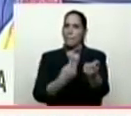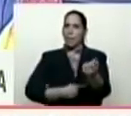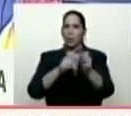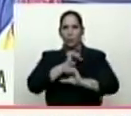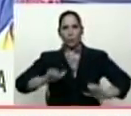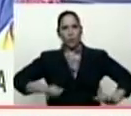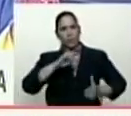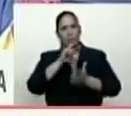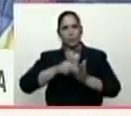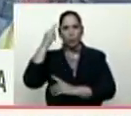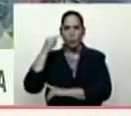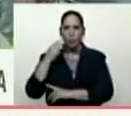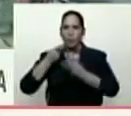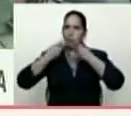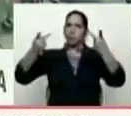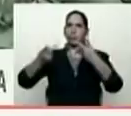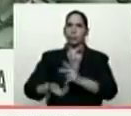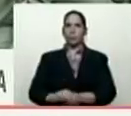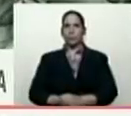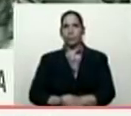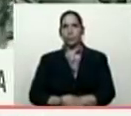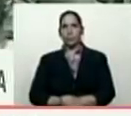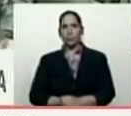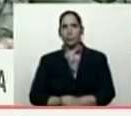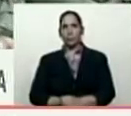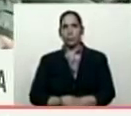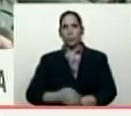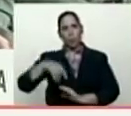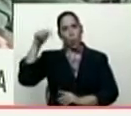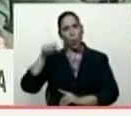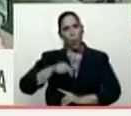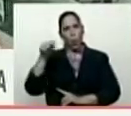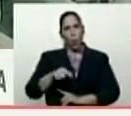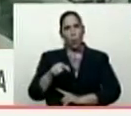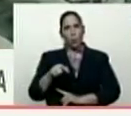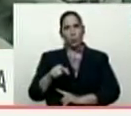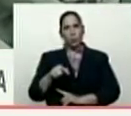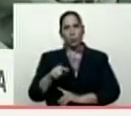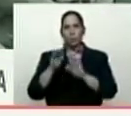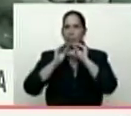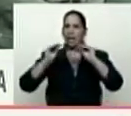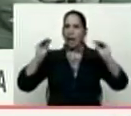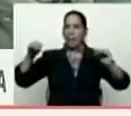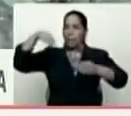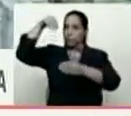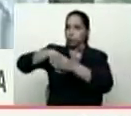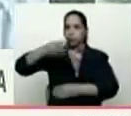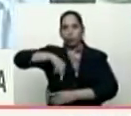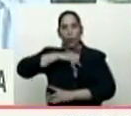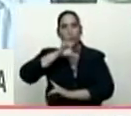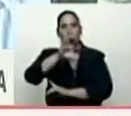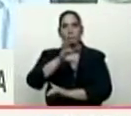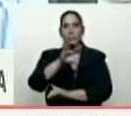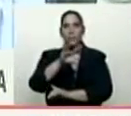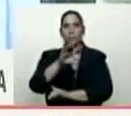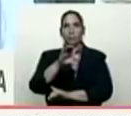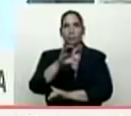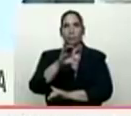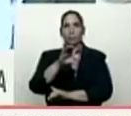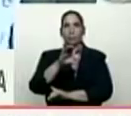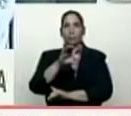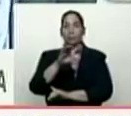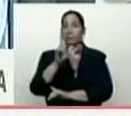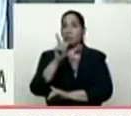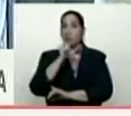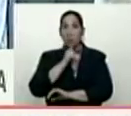Armada Nacional Bolivariana, los que hoy llaman a la invasión de nuestra patria, sin ningún